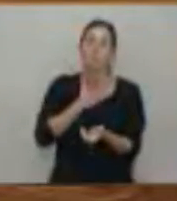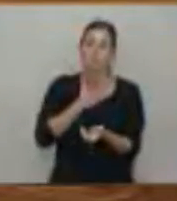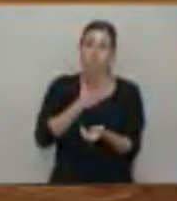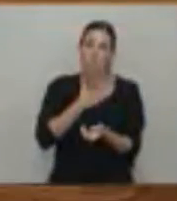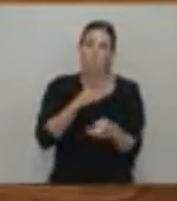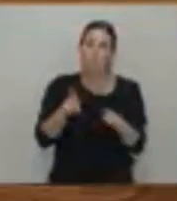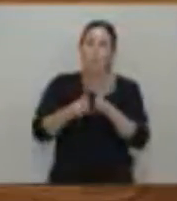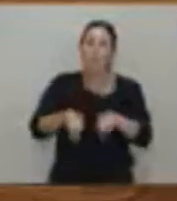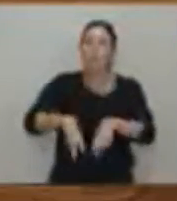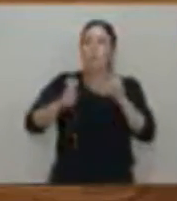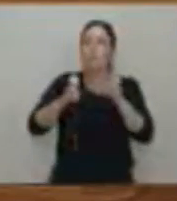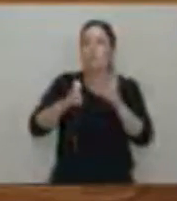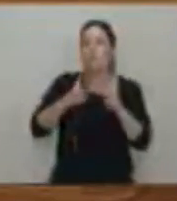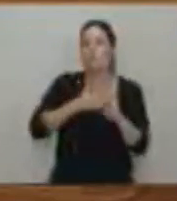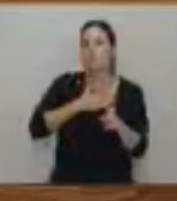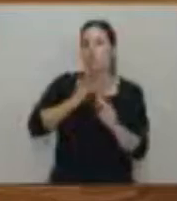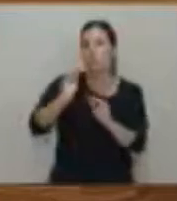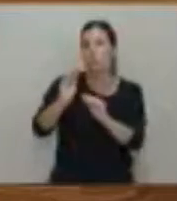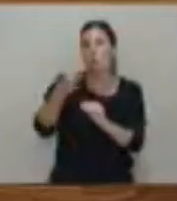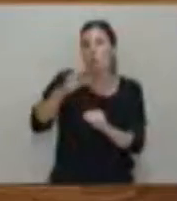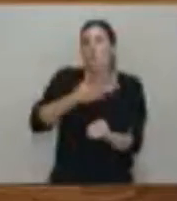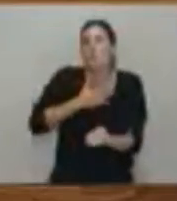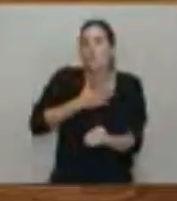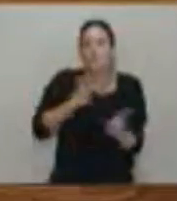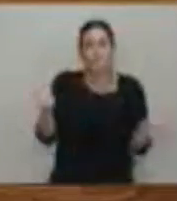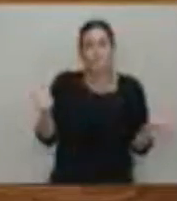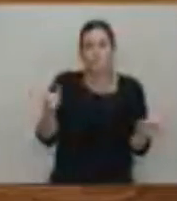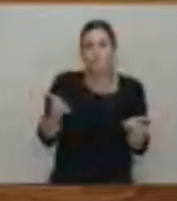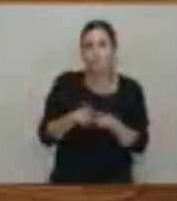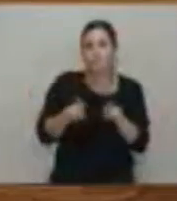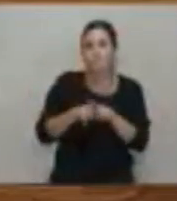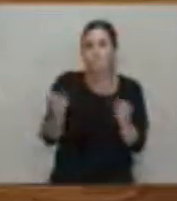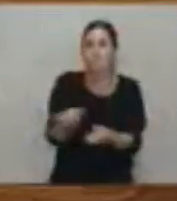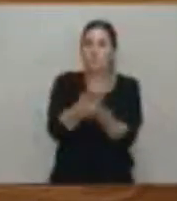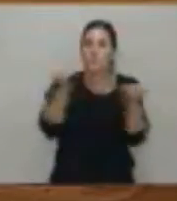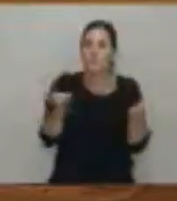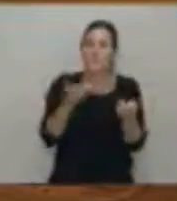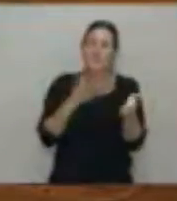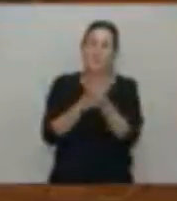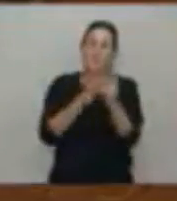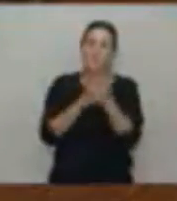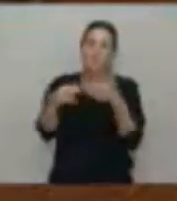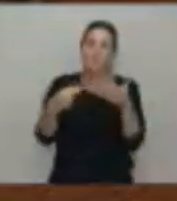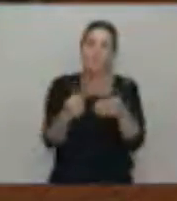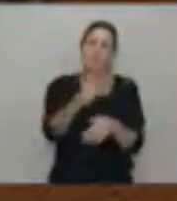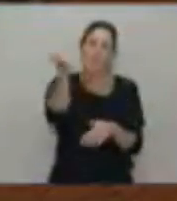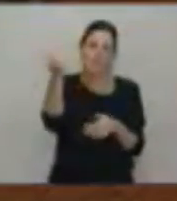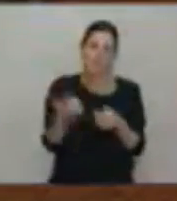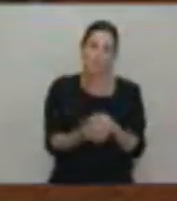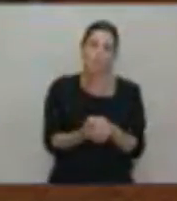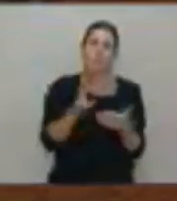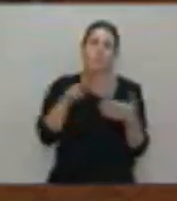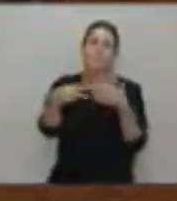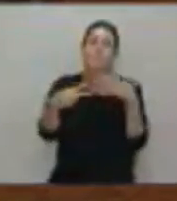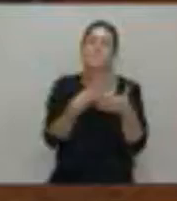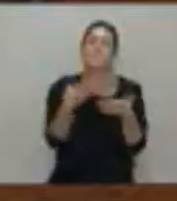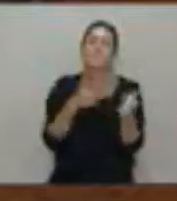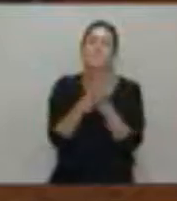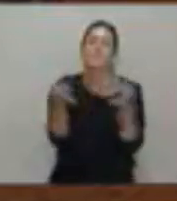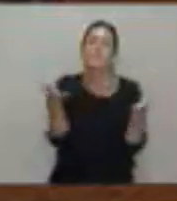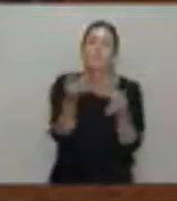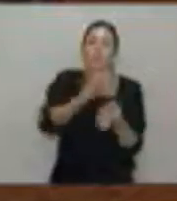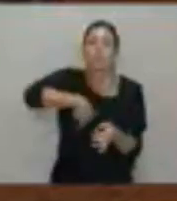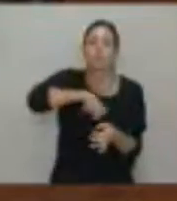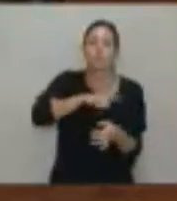sus bienes o la actualización de mis bienes. La transparencia es algo más que eso, señor presidente. La transparencia nosotros